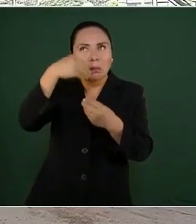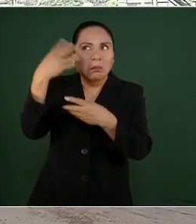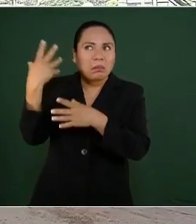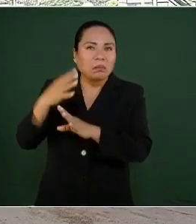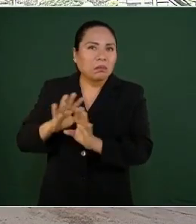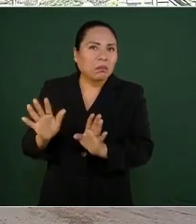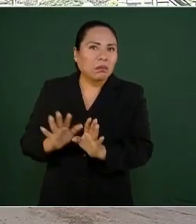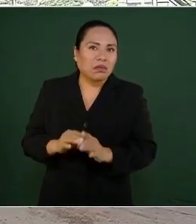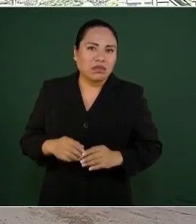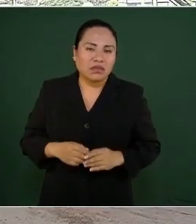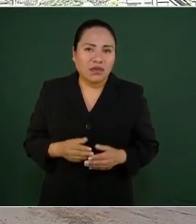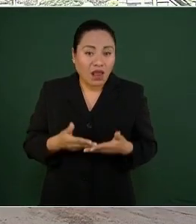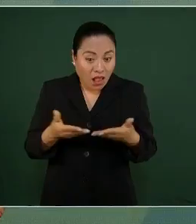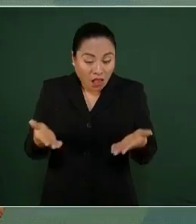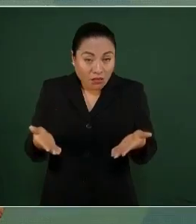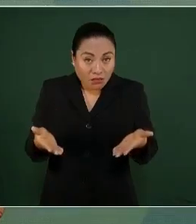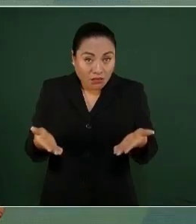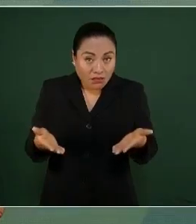¿Ya ahora